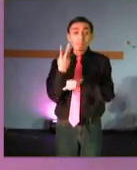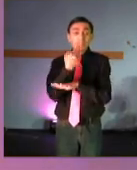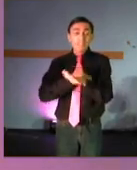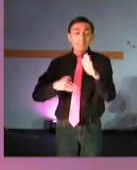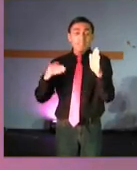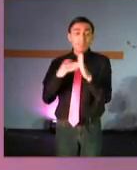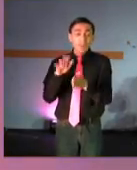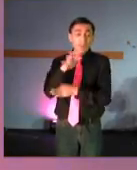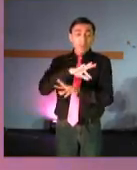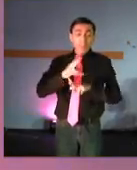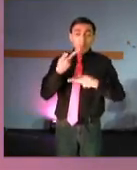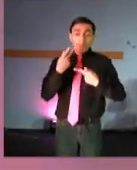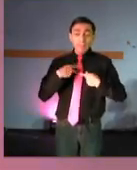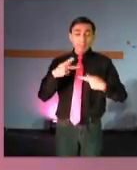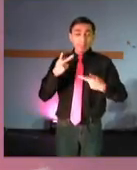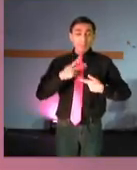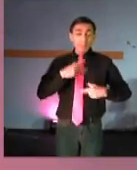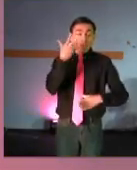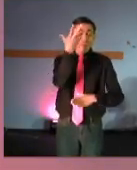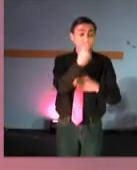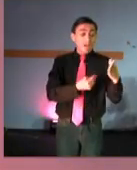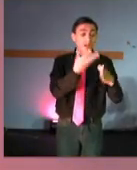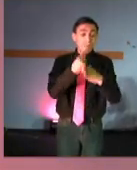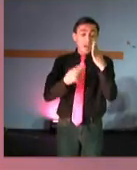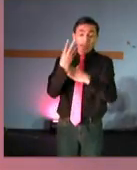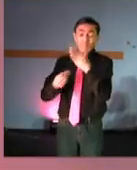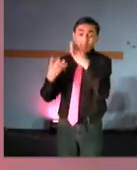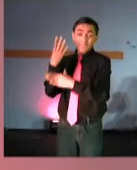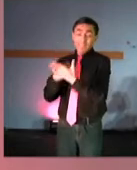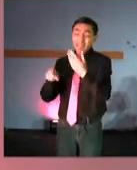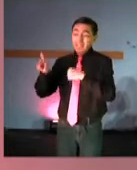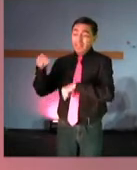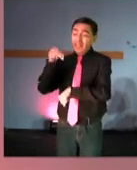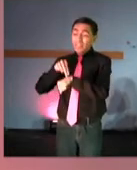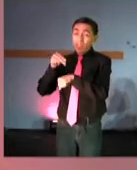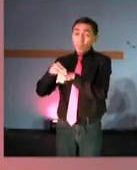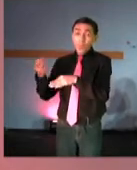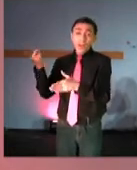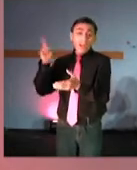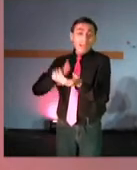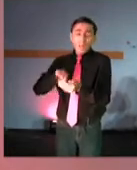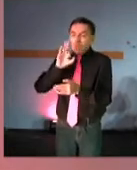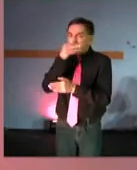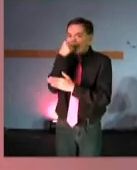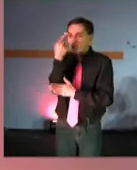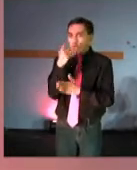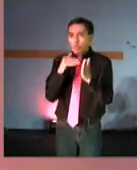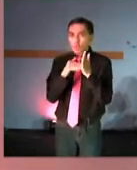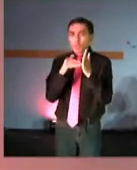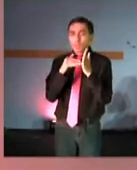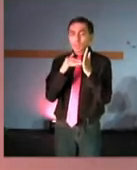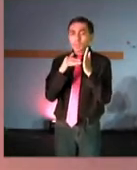desaparecidos en una Nicaragua que entonces apenas tenía 2,5 millones de habitantes,